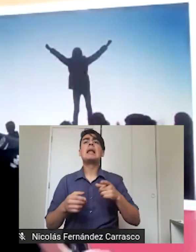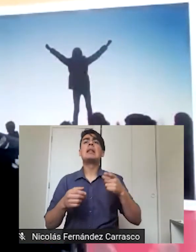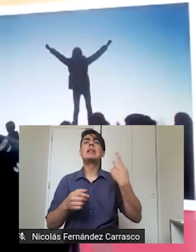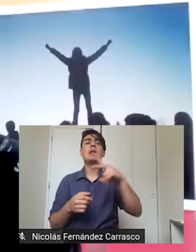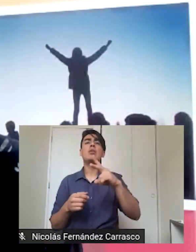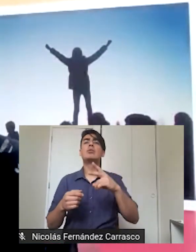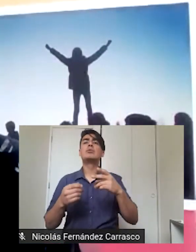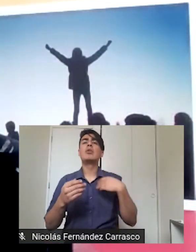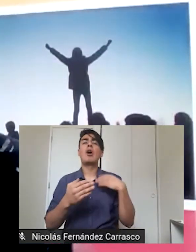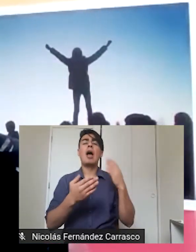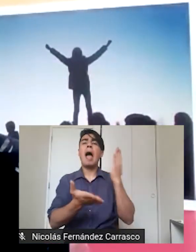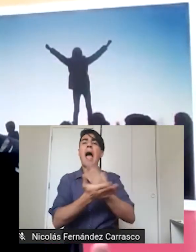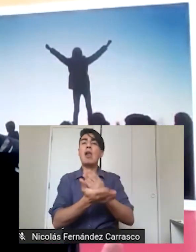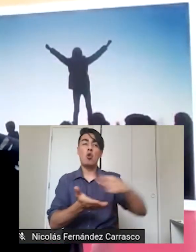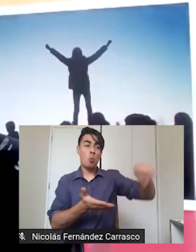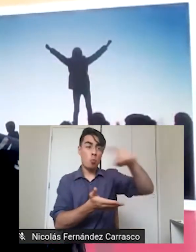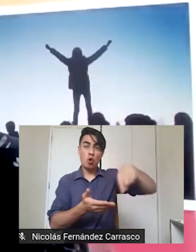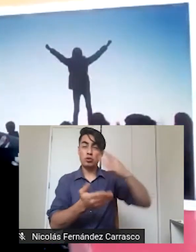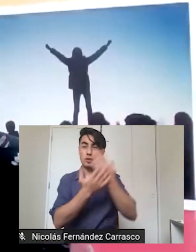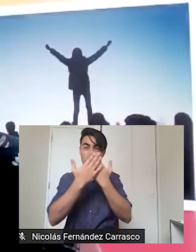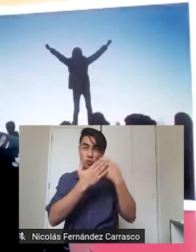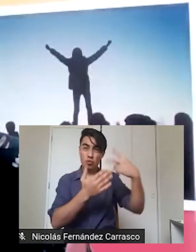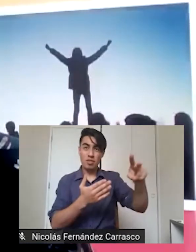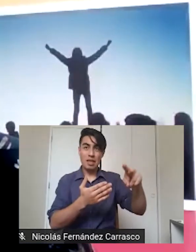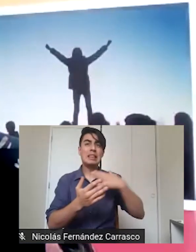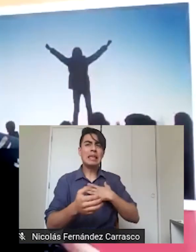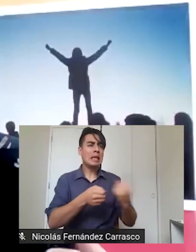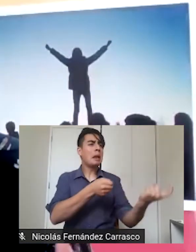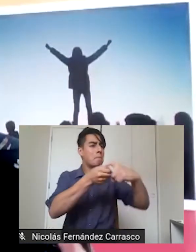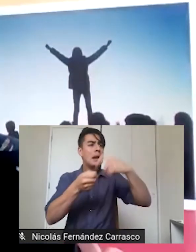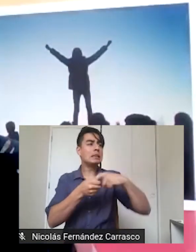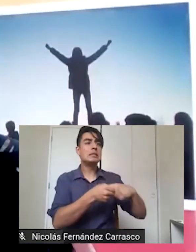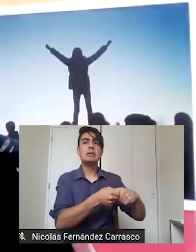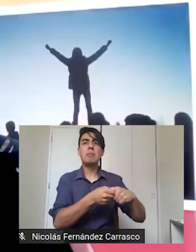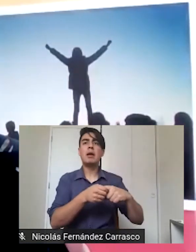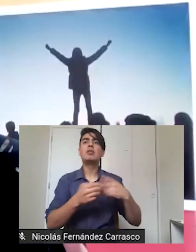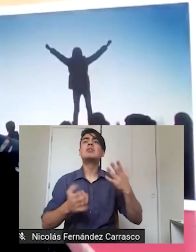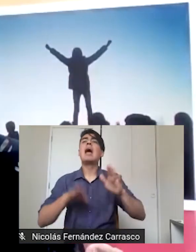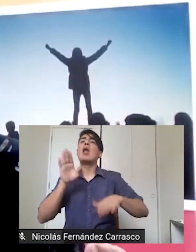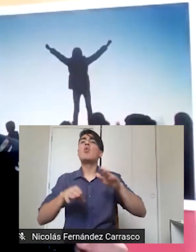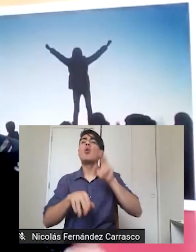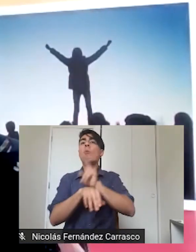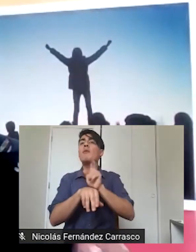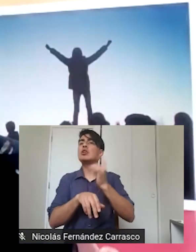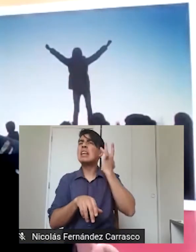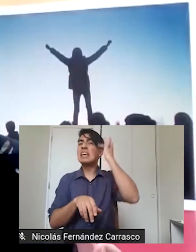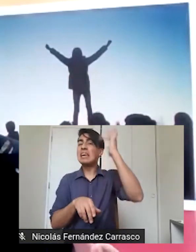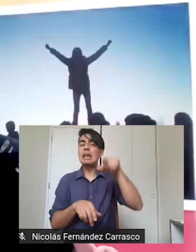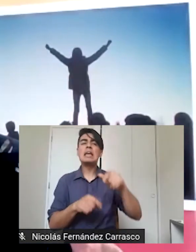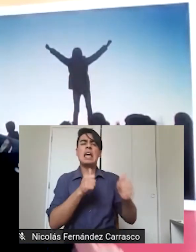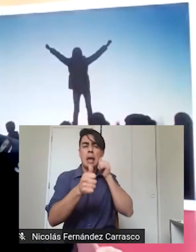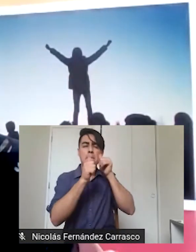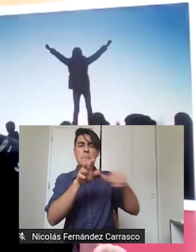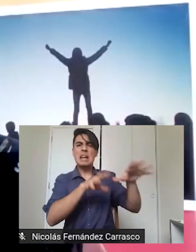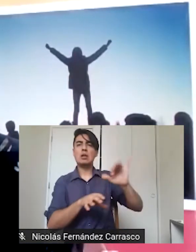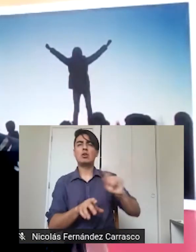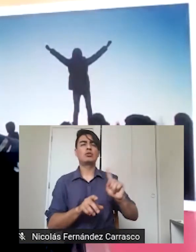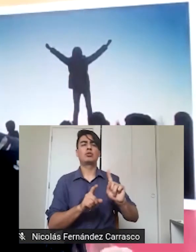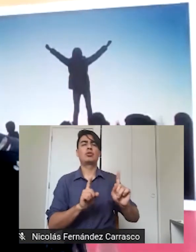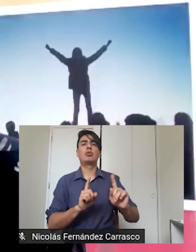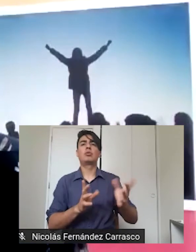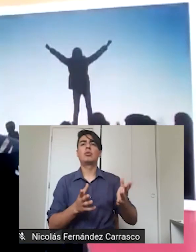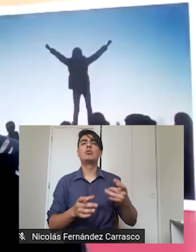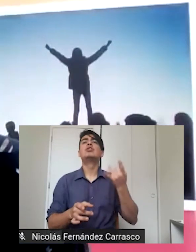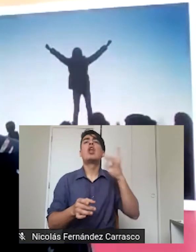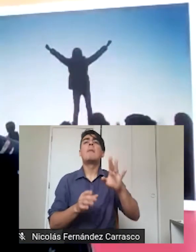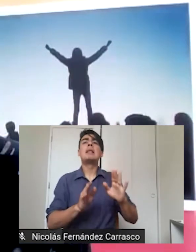repente en cómo preguntar, cómo hacer las preguntas, cómo ser facilitadores en la sala de clases, cómo crear ese